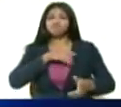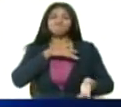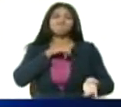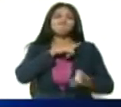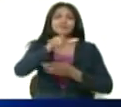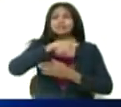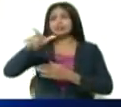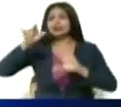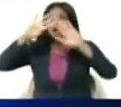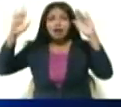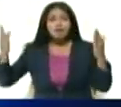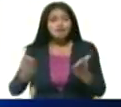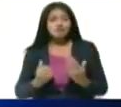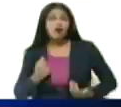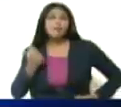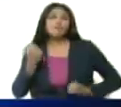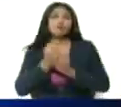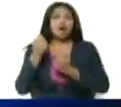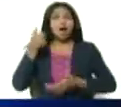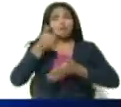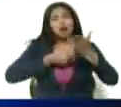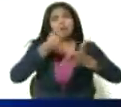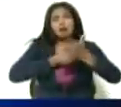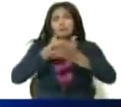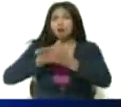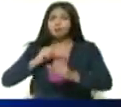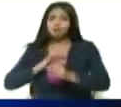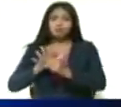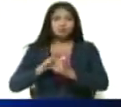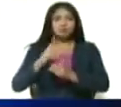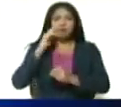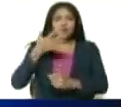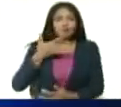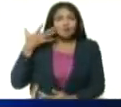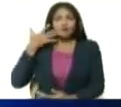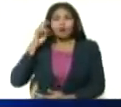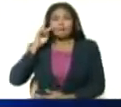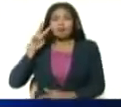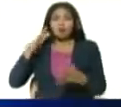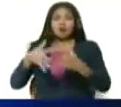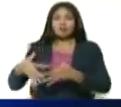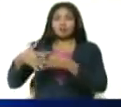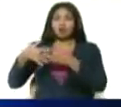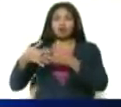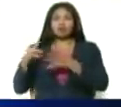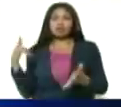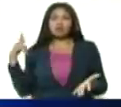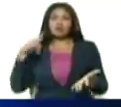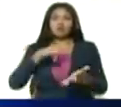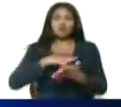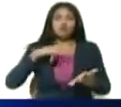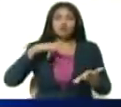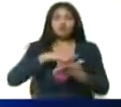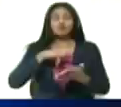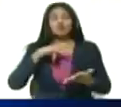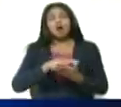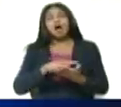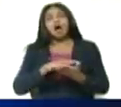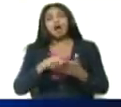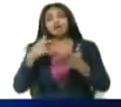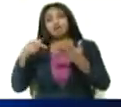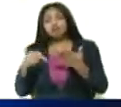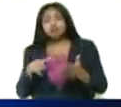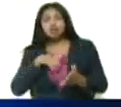mundo a combatir el coronavirus. Es admirable cómo en Estados Unidos aterrizan aviones trayendo